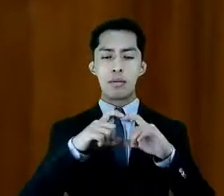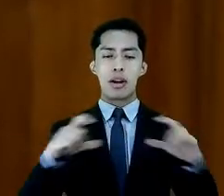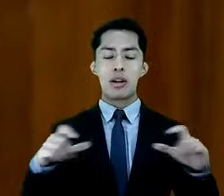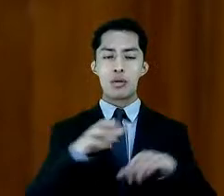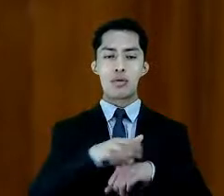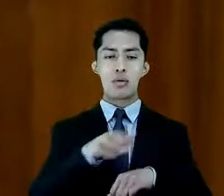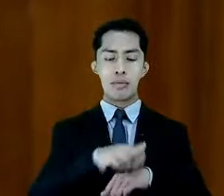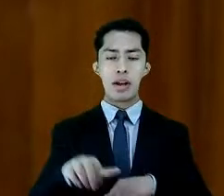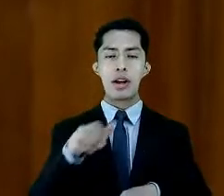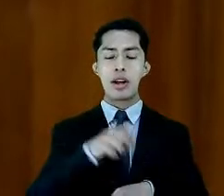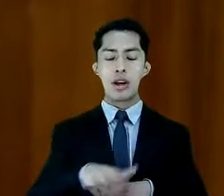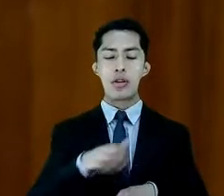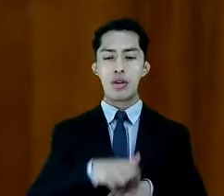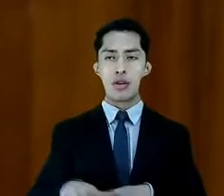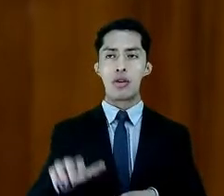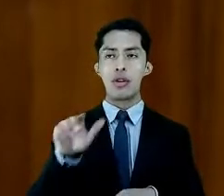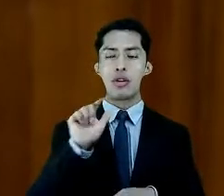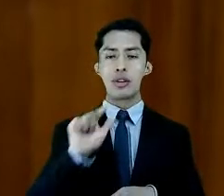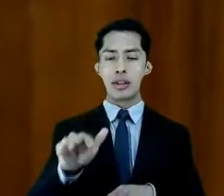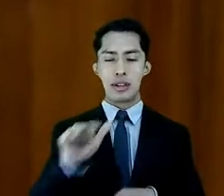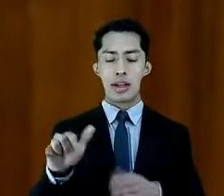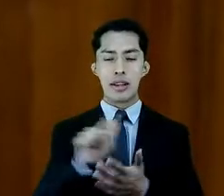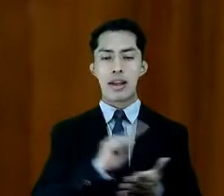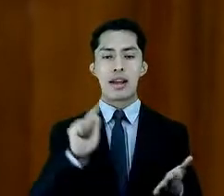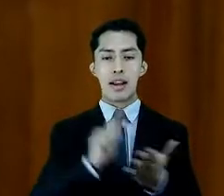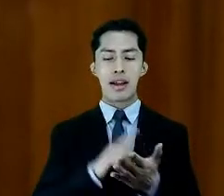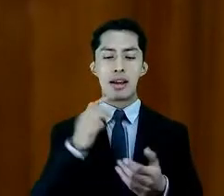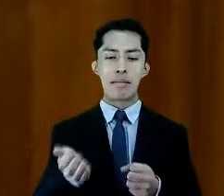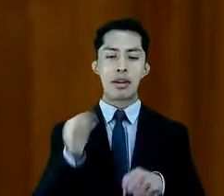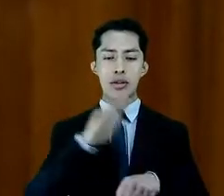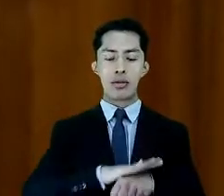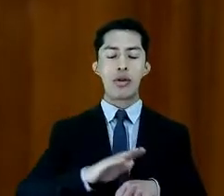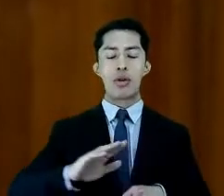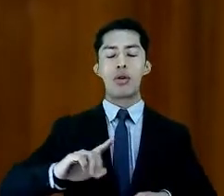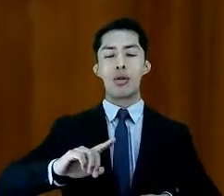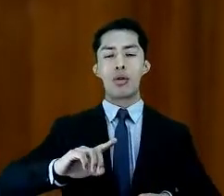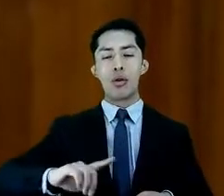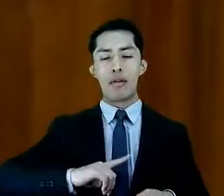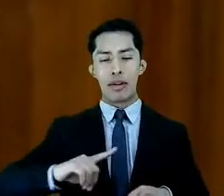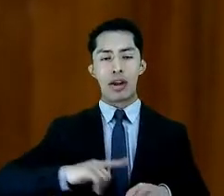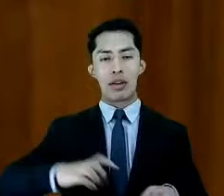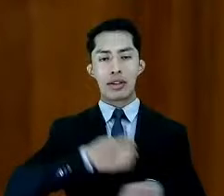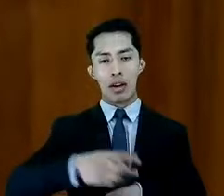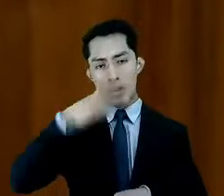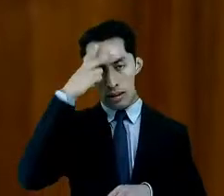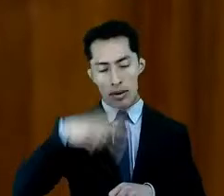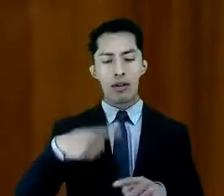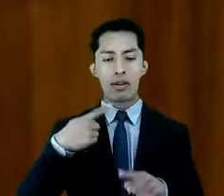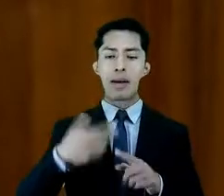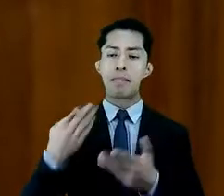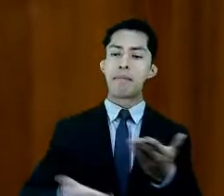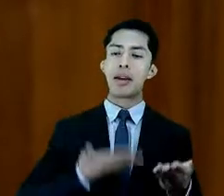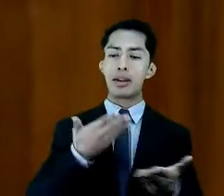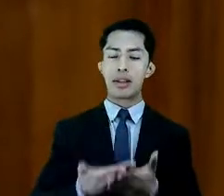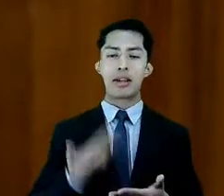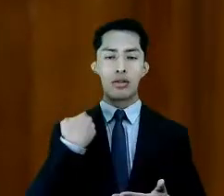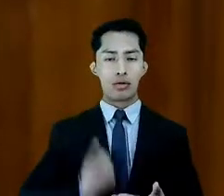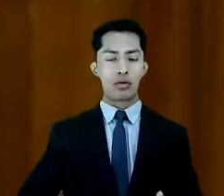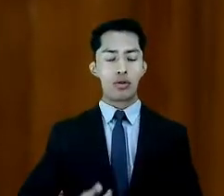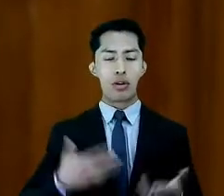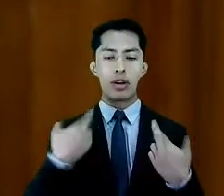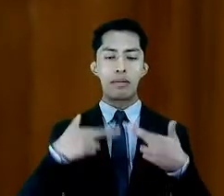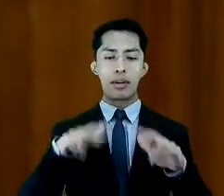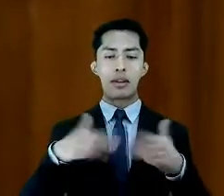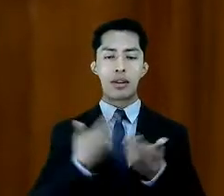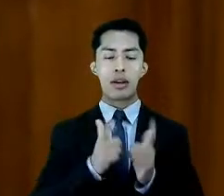fracción 17ª de la Ley Orgánica de la Administración Pública del Estado de México, presentada por su servidora en nombre del